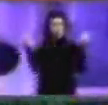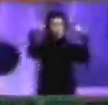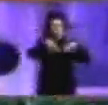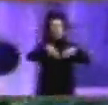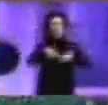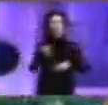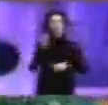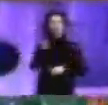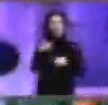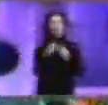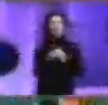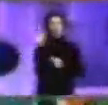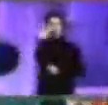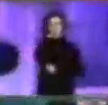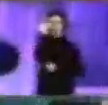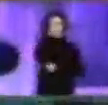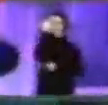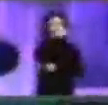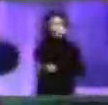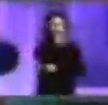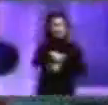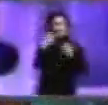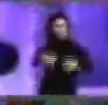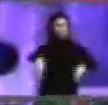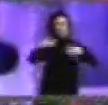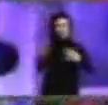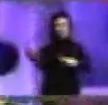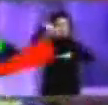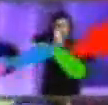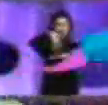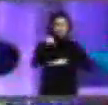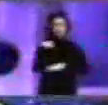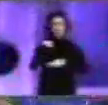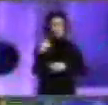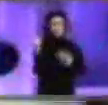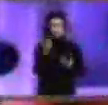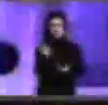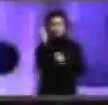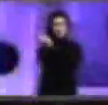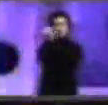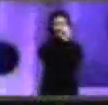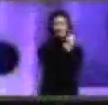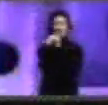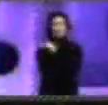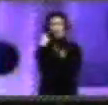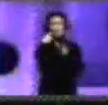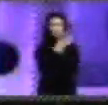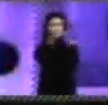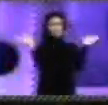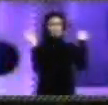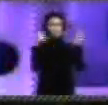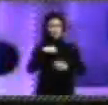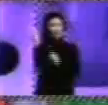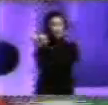con mi murga en carnaval para subir a un escenario y demostrar con lo